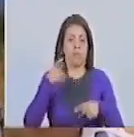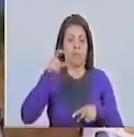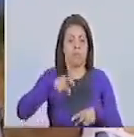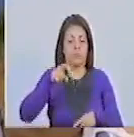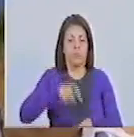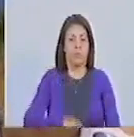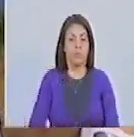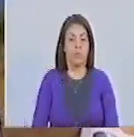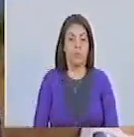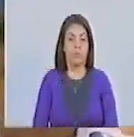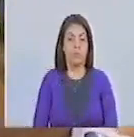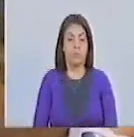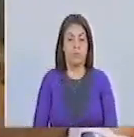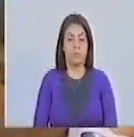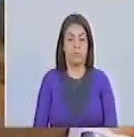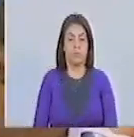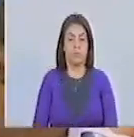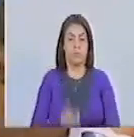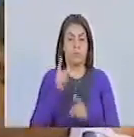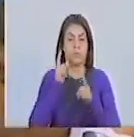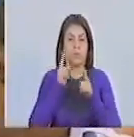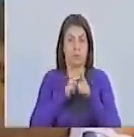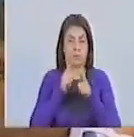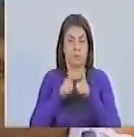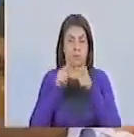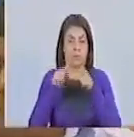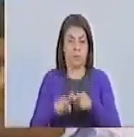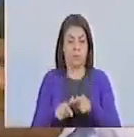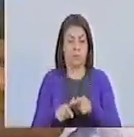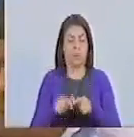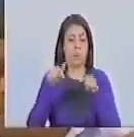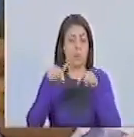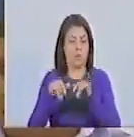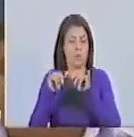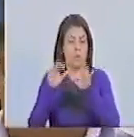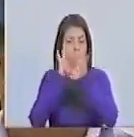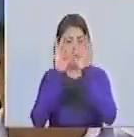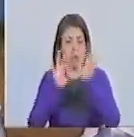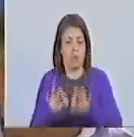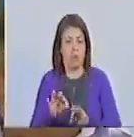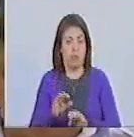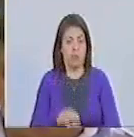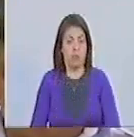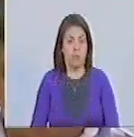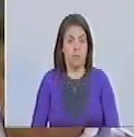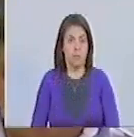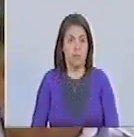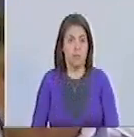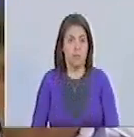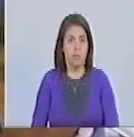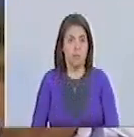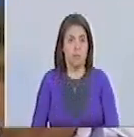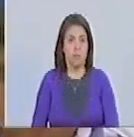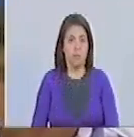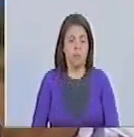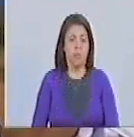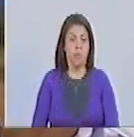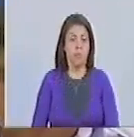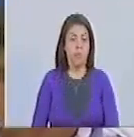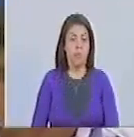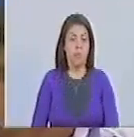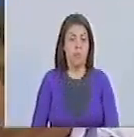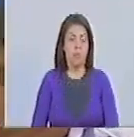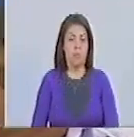necesario. Por eso, y de modo que el arrogante y